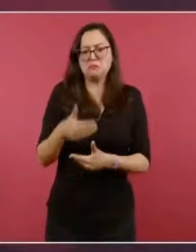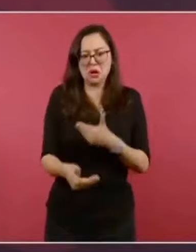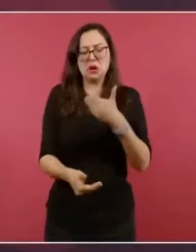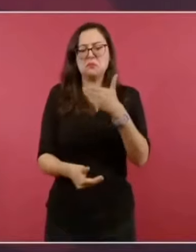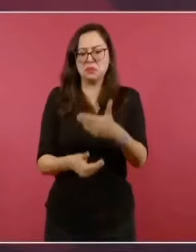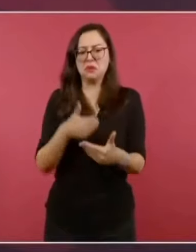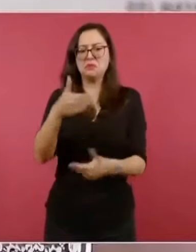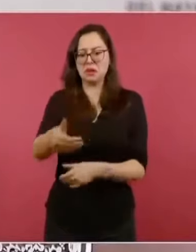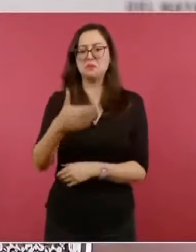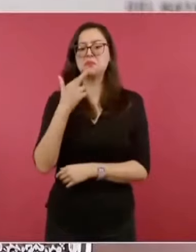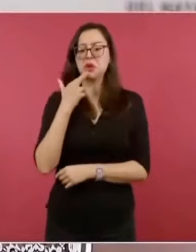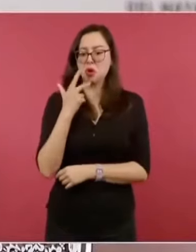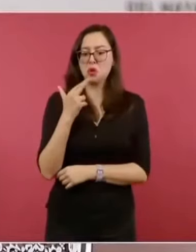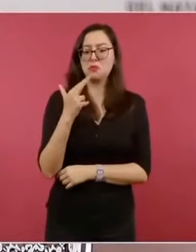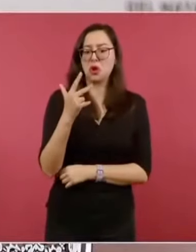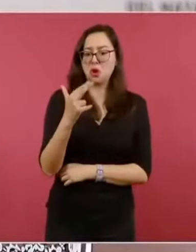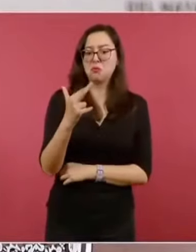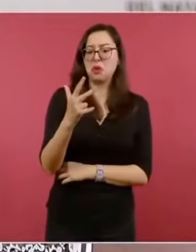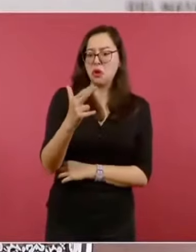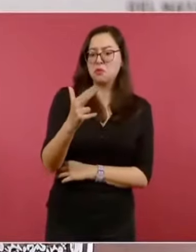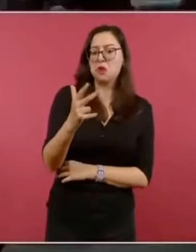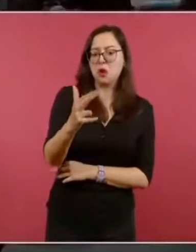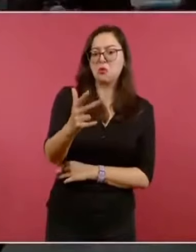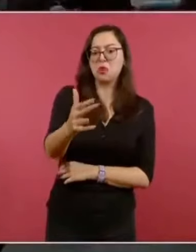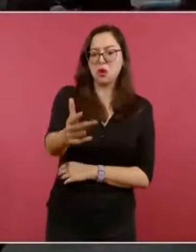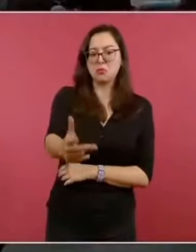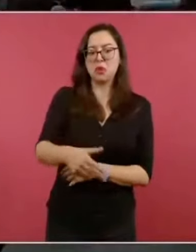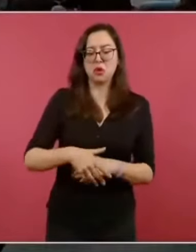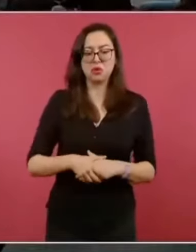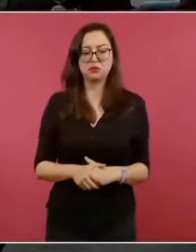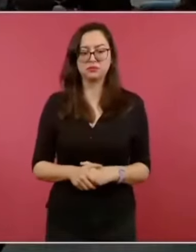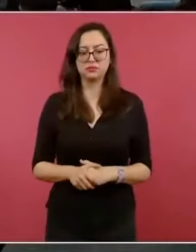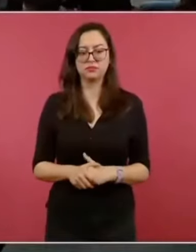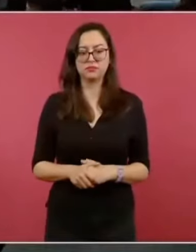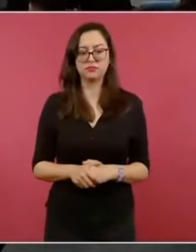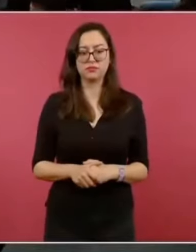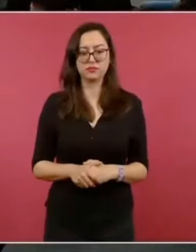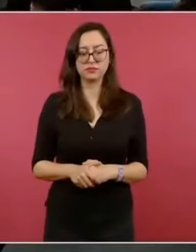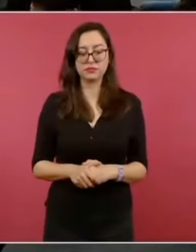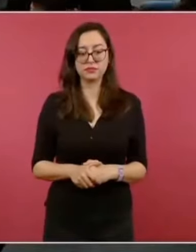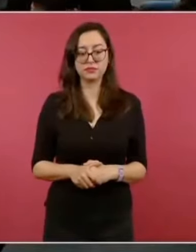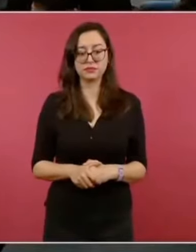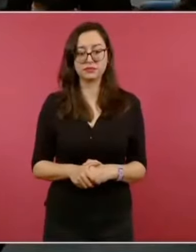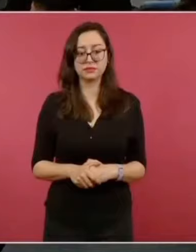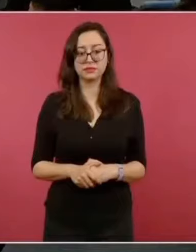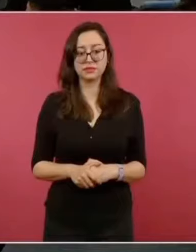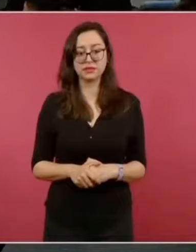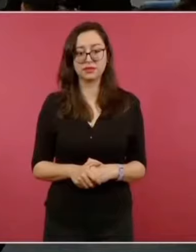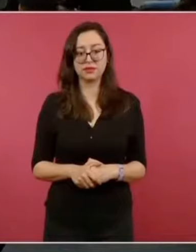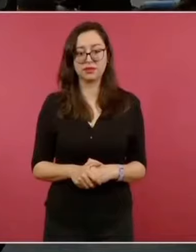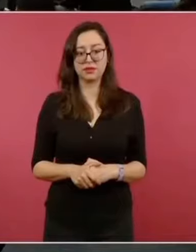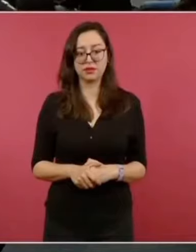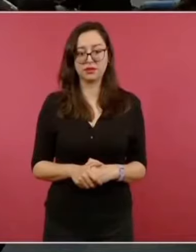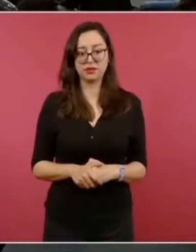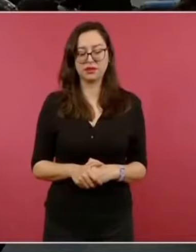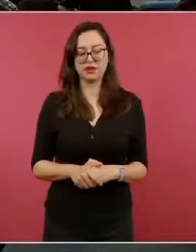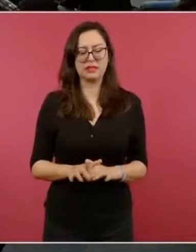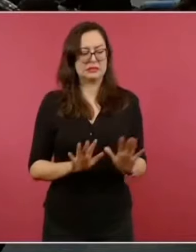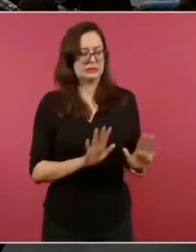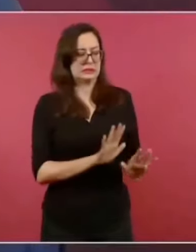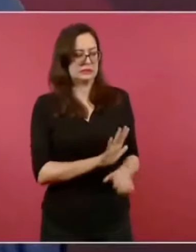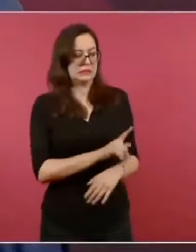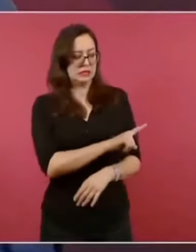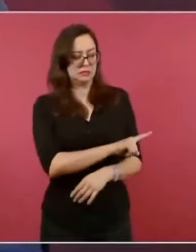bastante bastante pero no es la mitad mill Perdón no pero no no no no no pero no se trata de